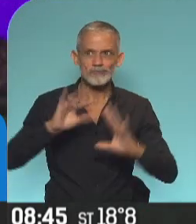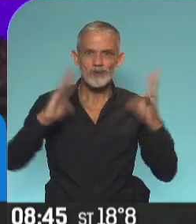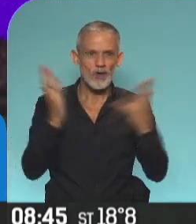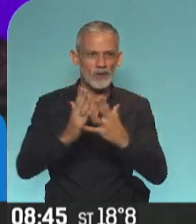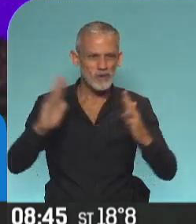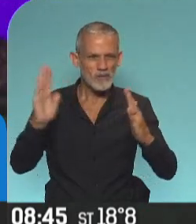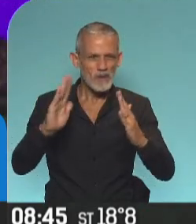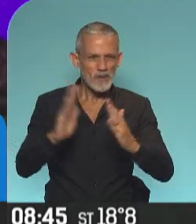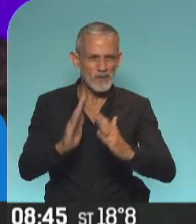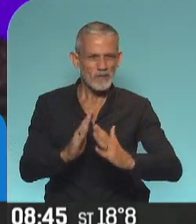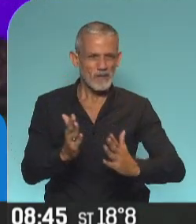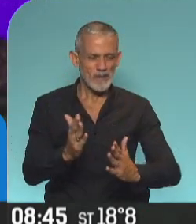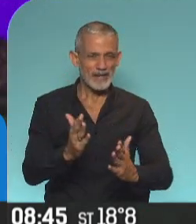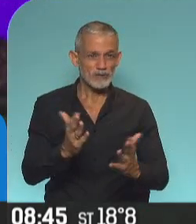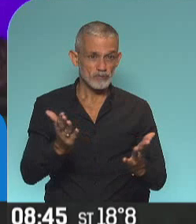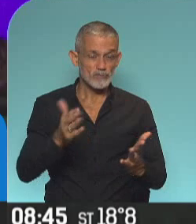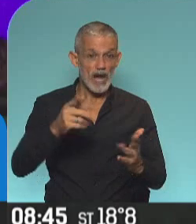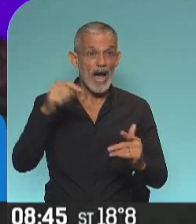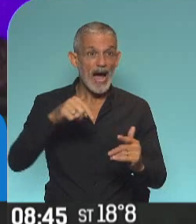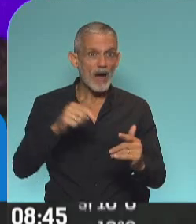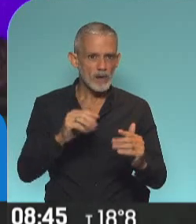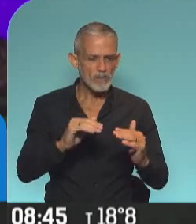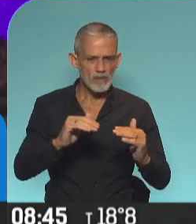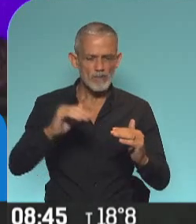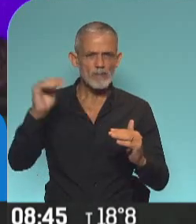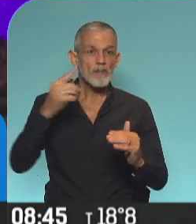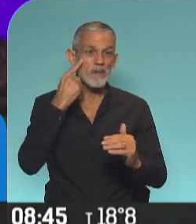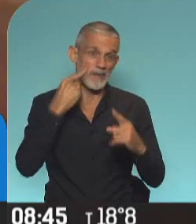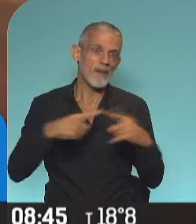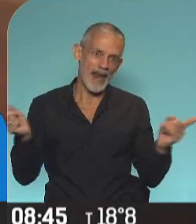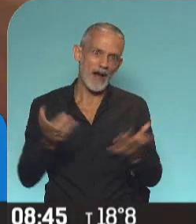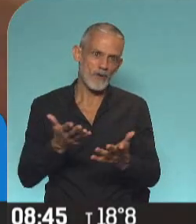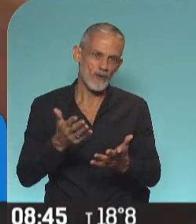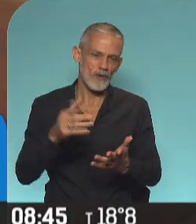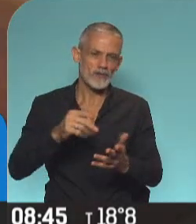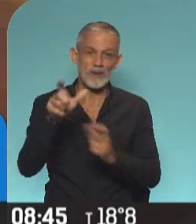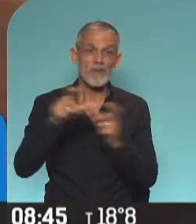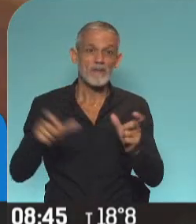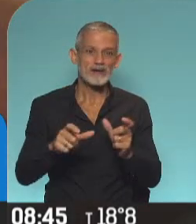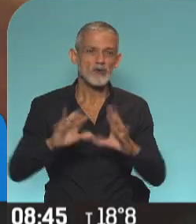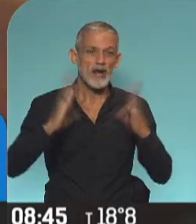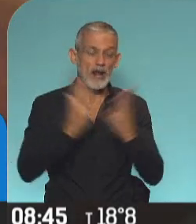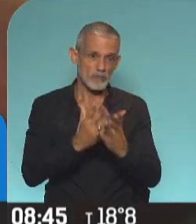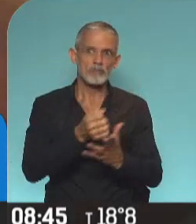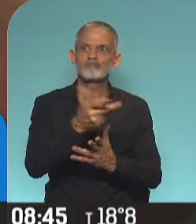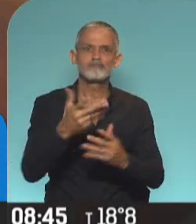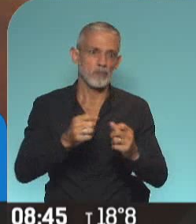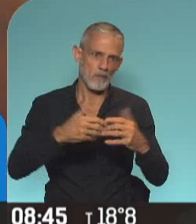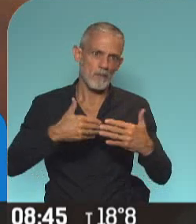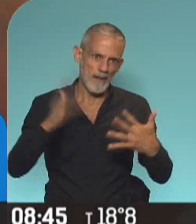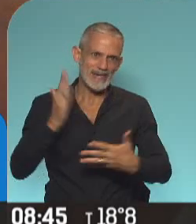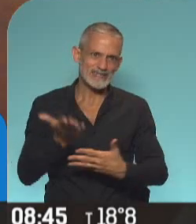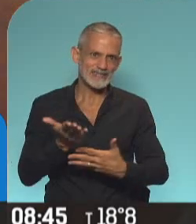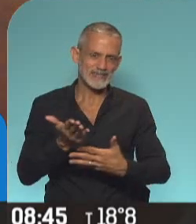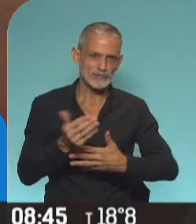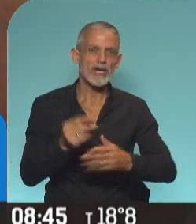así que la incidencia igual sigue creciendo porque cada vez vivimos más tiempo y cada vez somos más entonces el número de casos siempre va a